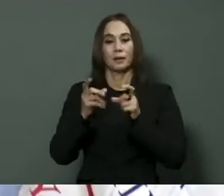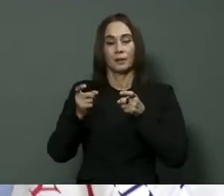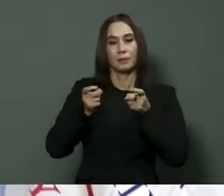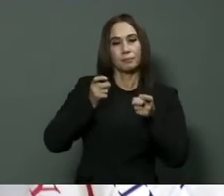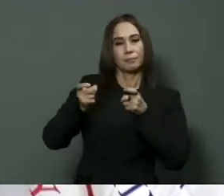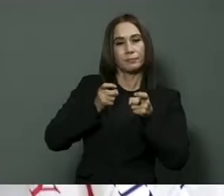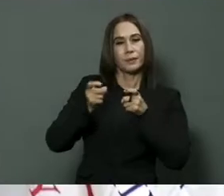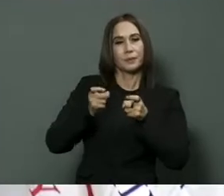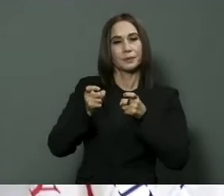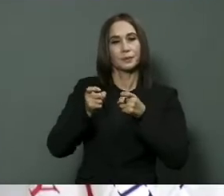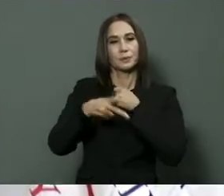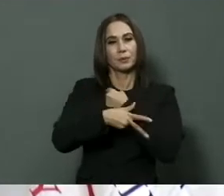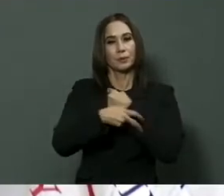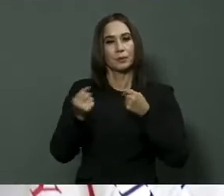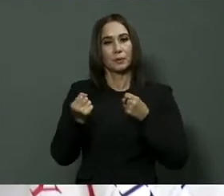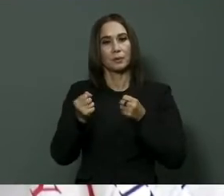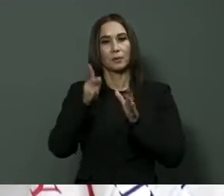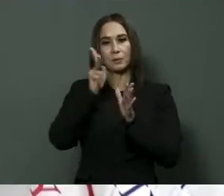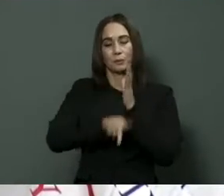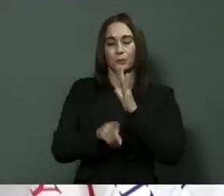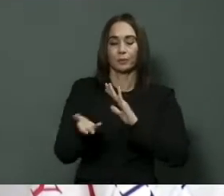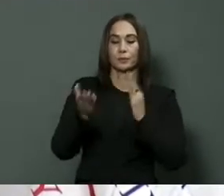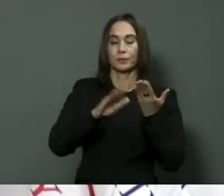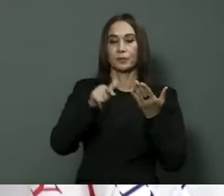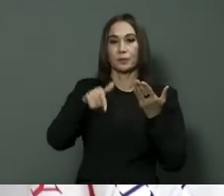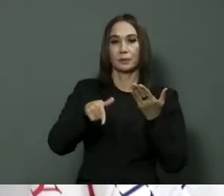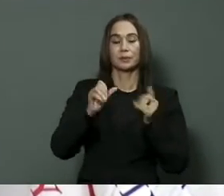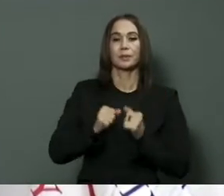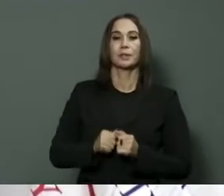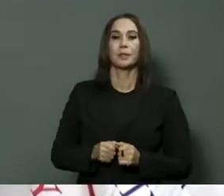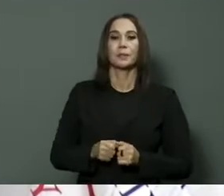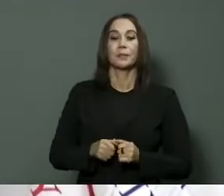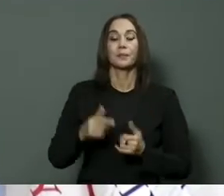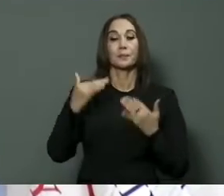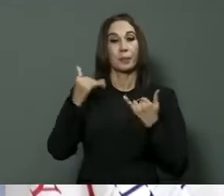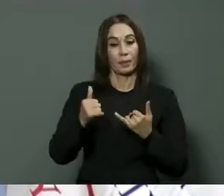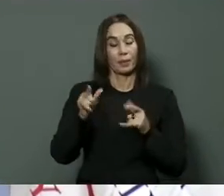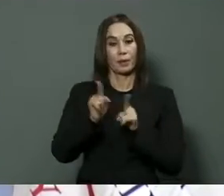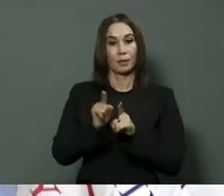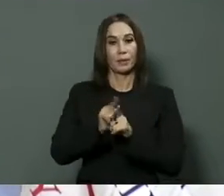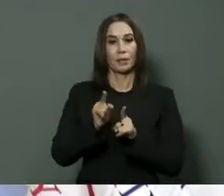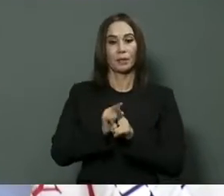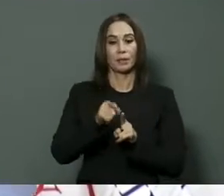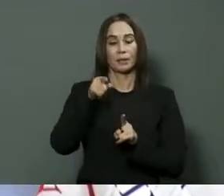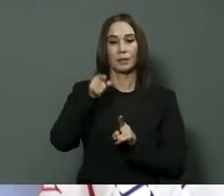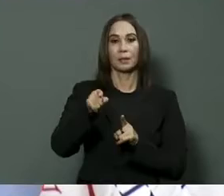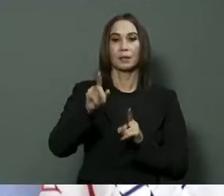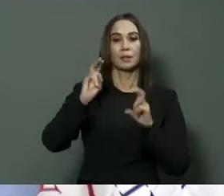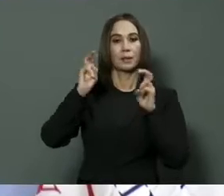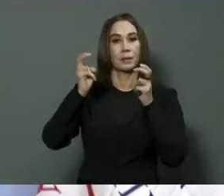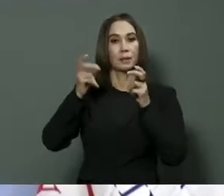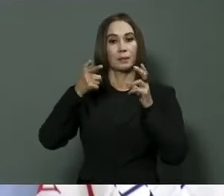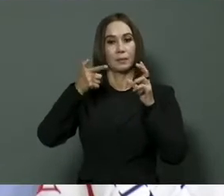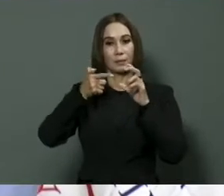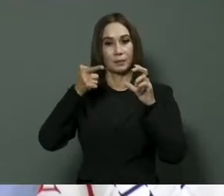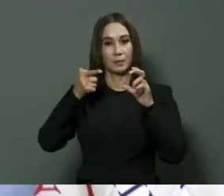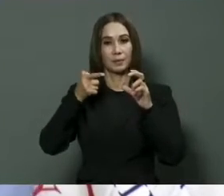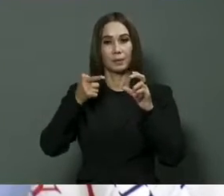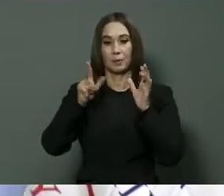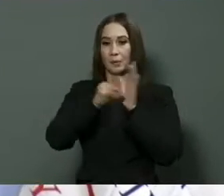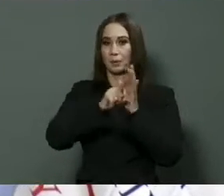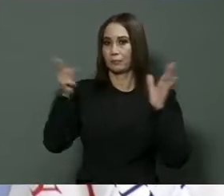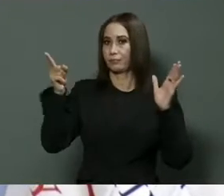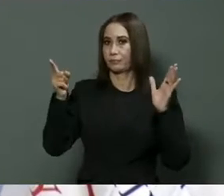controles sobre los hechos delictivos que pudiesen cometerse. En este mismo orden, el tema de las armas ilegales